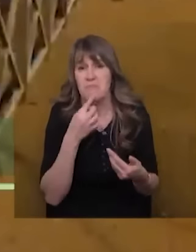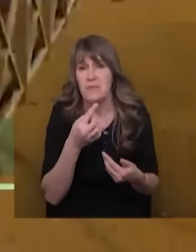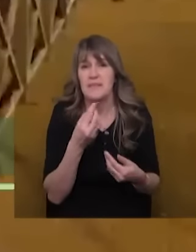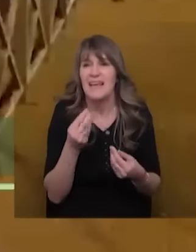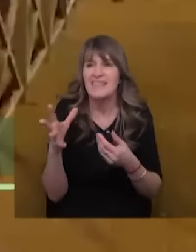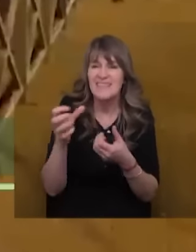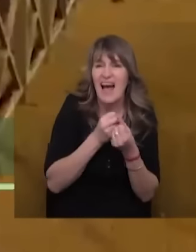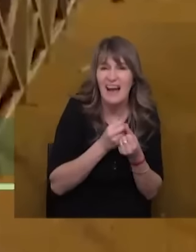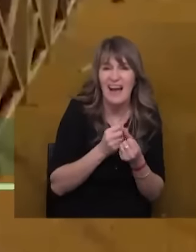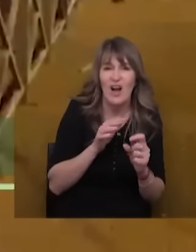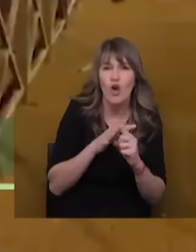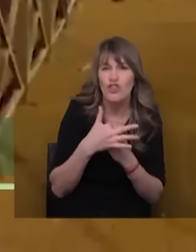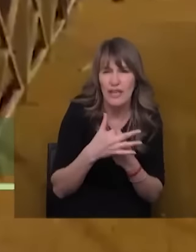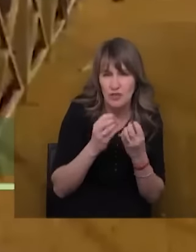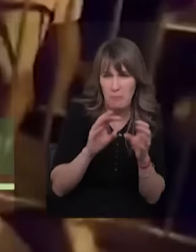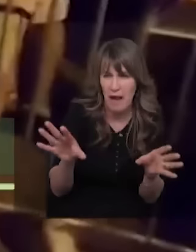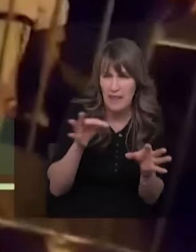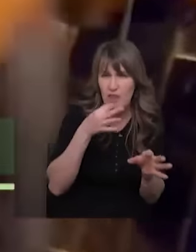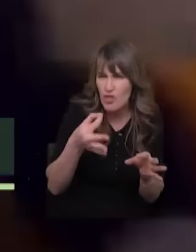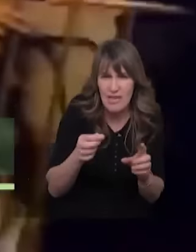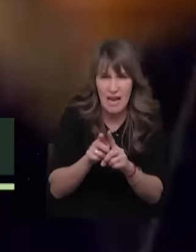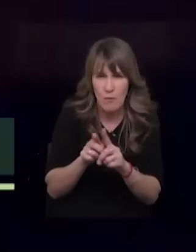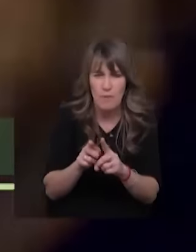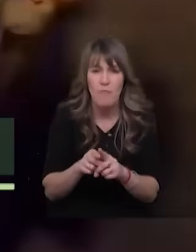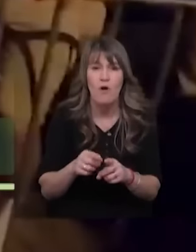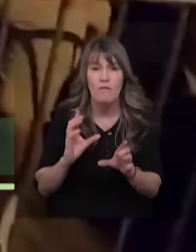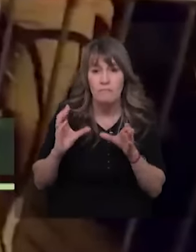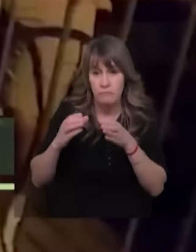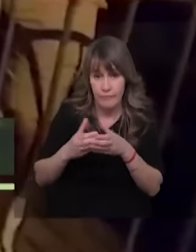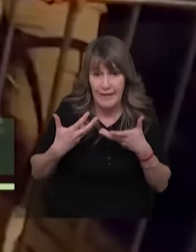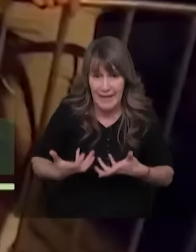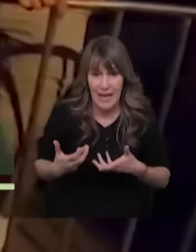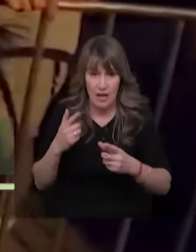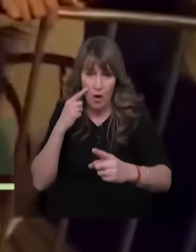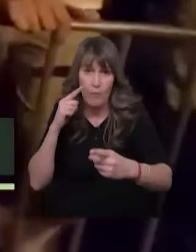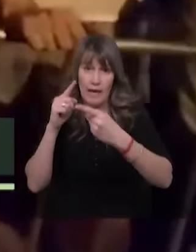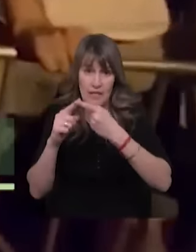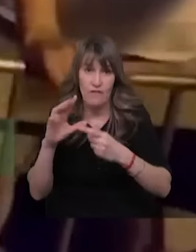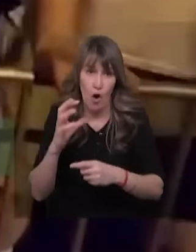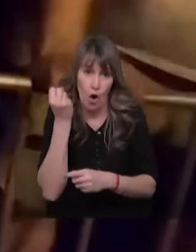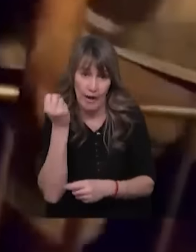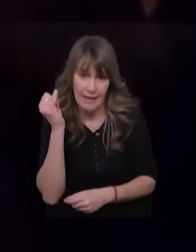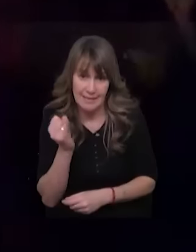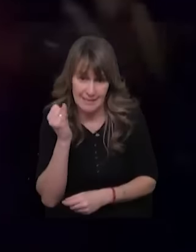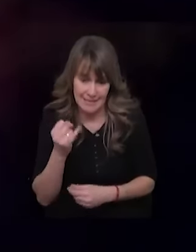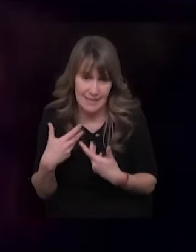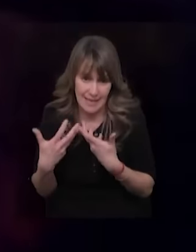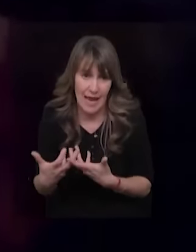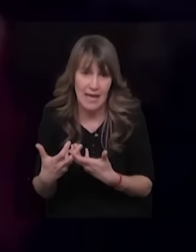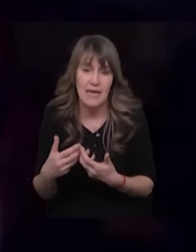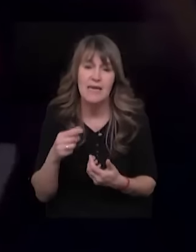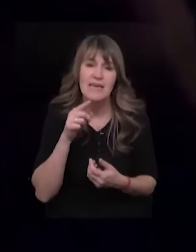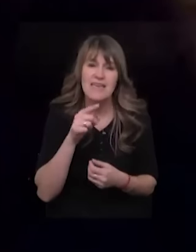contexto agregando que las fuerzas de defensa están comprometidas a lograr los objetivos de la guerra definidos por el gabinete y que han estado